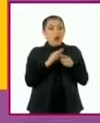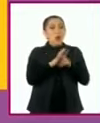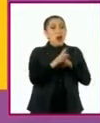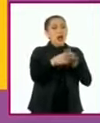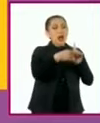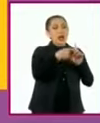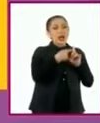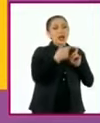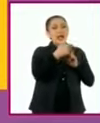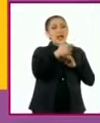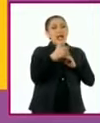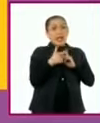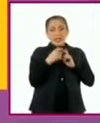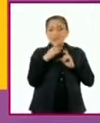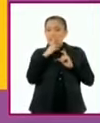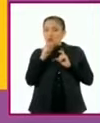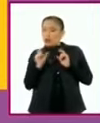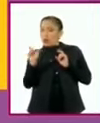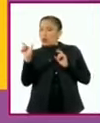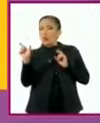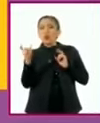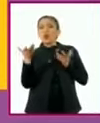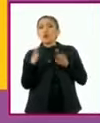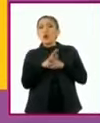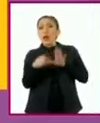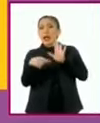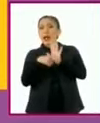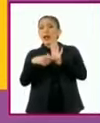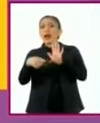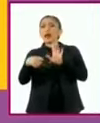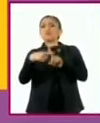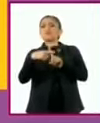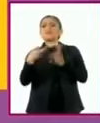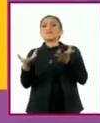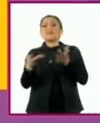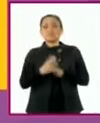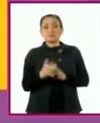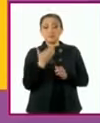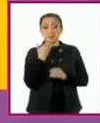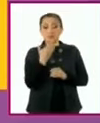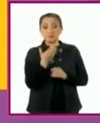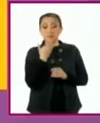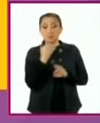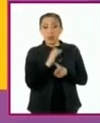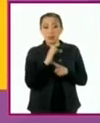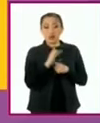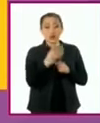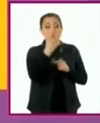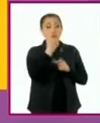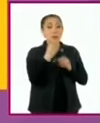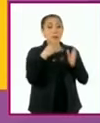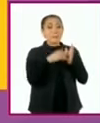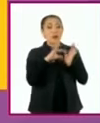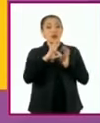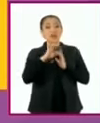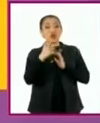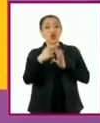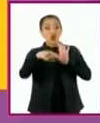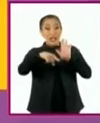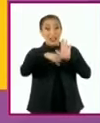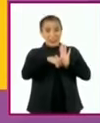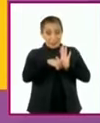tendrá x al resolver la ecuación? Muy bien, entonces 9048